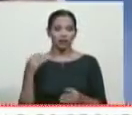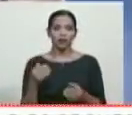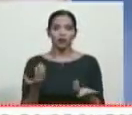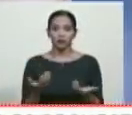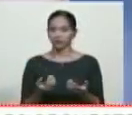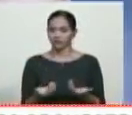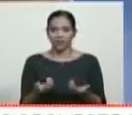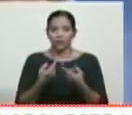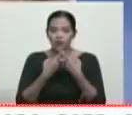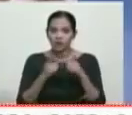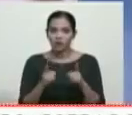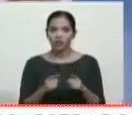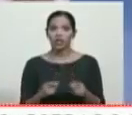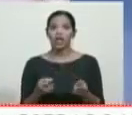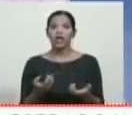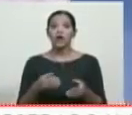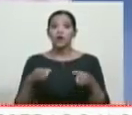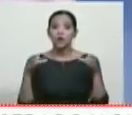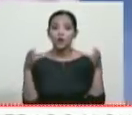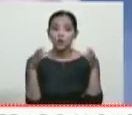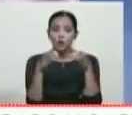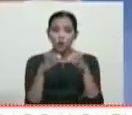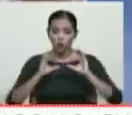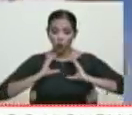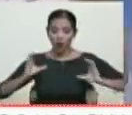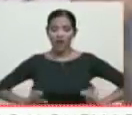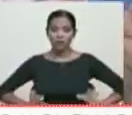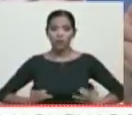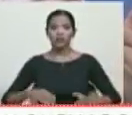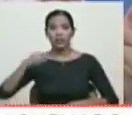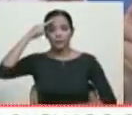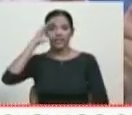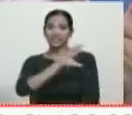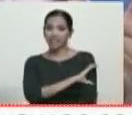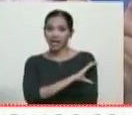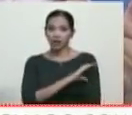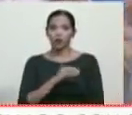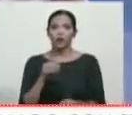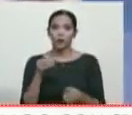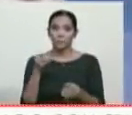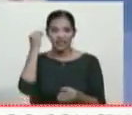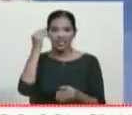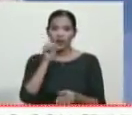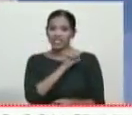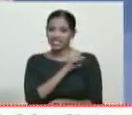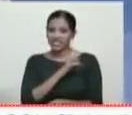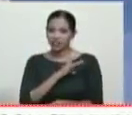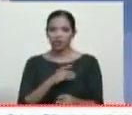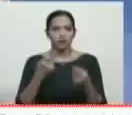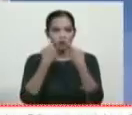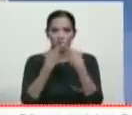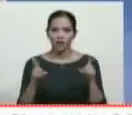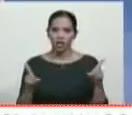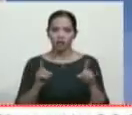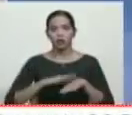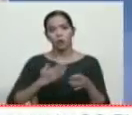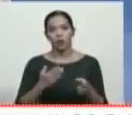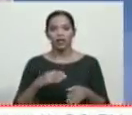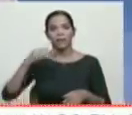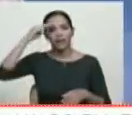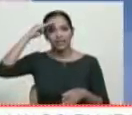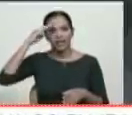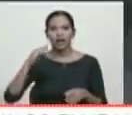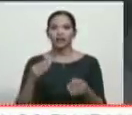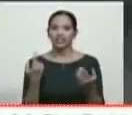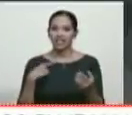milicianos, pensarlo en Chile es imposible, porque en su modelo los militares tienen un lugar que jugar.